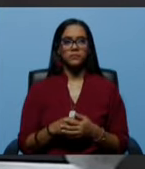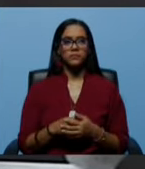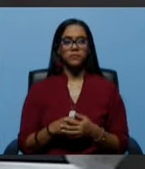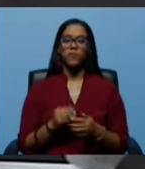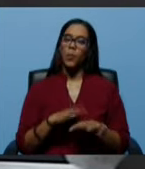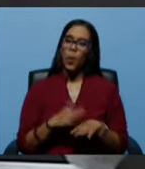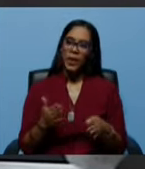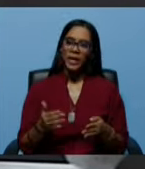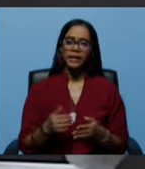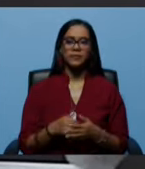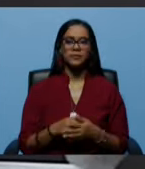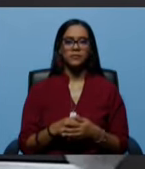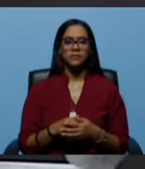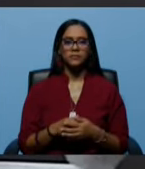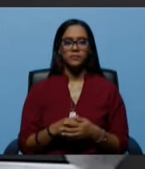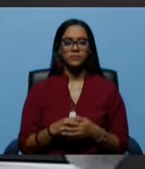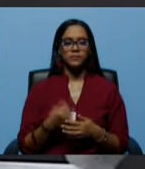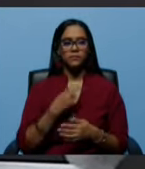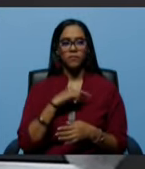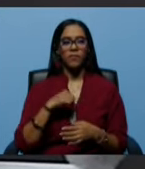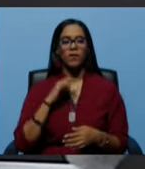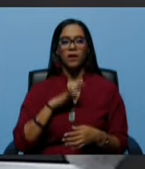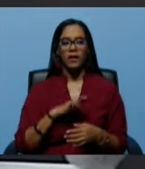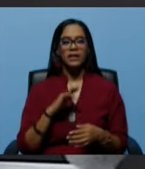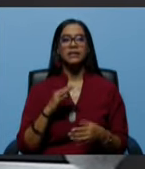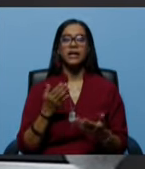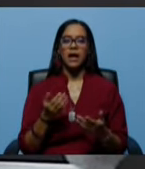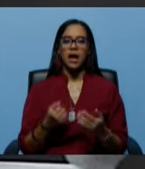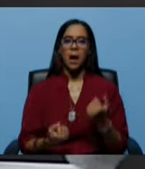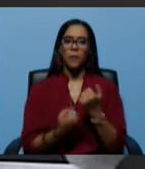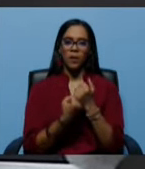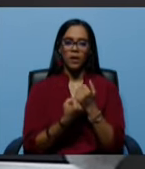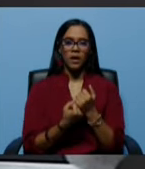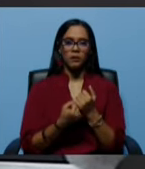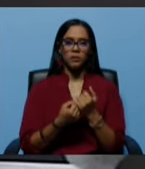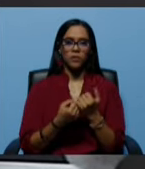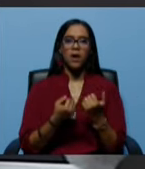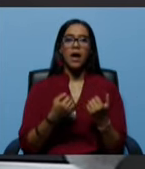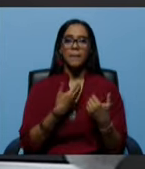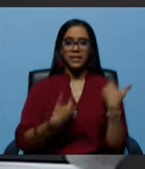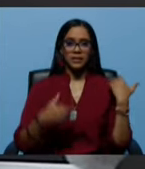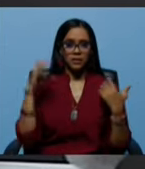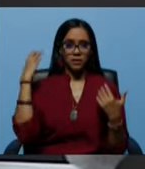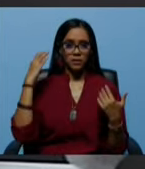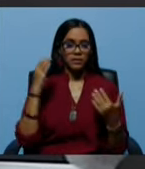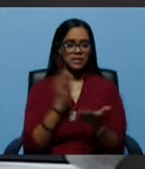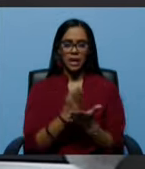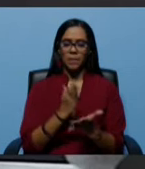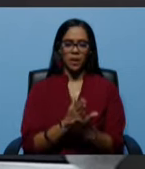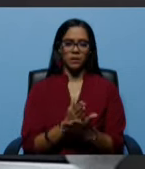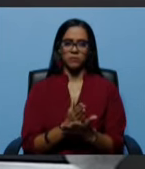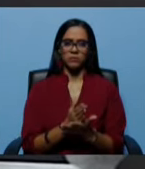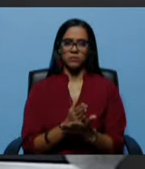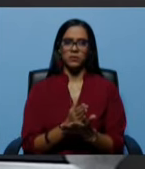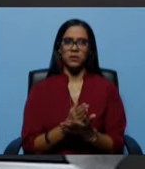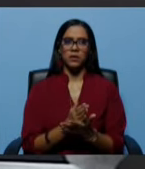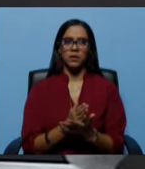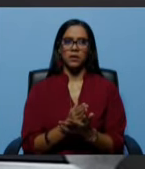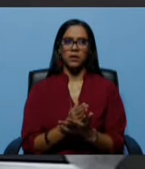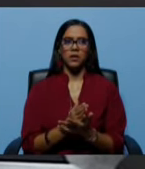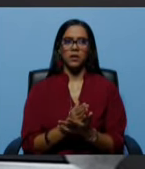Porque nosotros estaremos a favor de Petro. Siempre. Sin